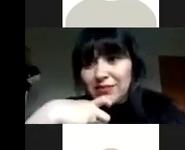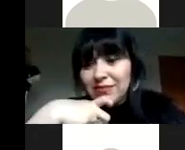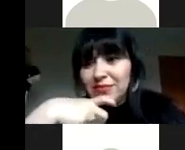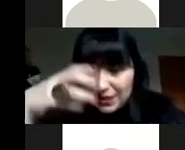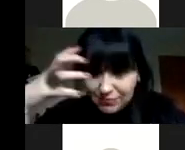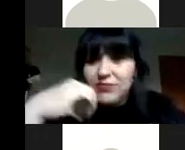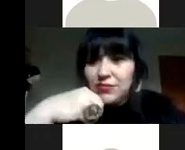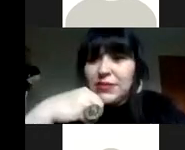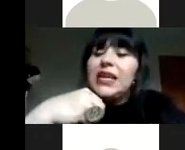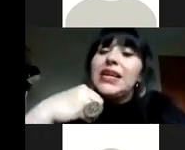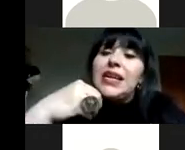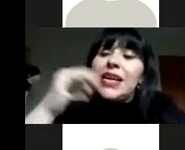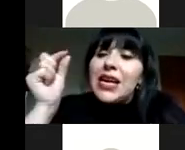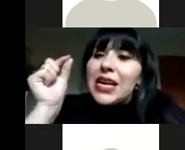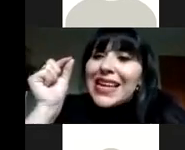señora. Ya.